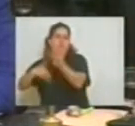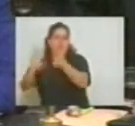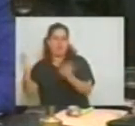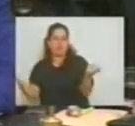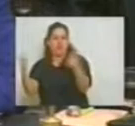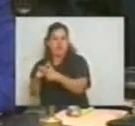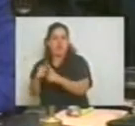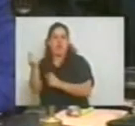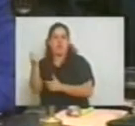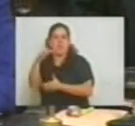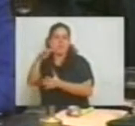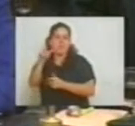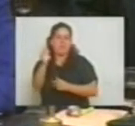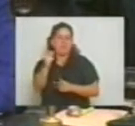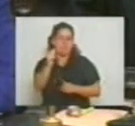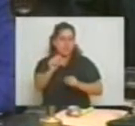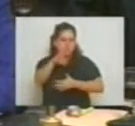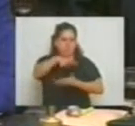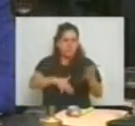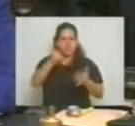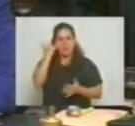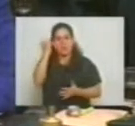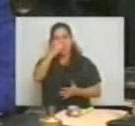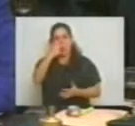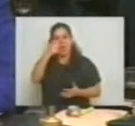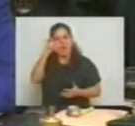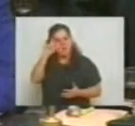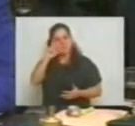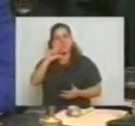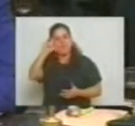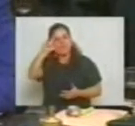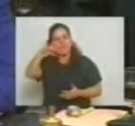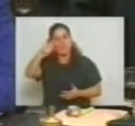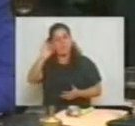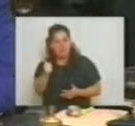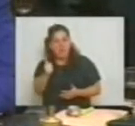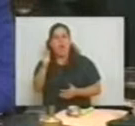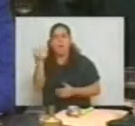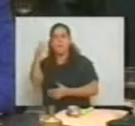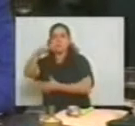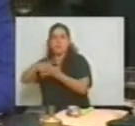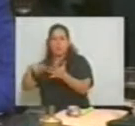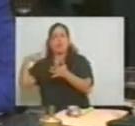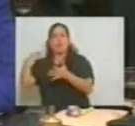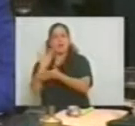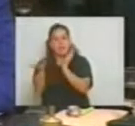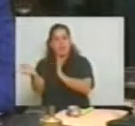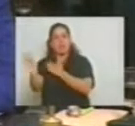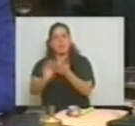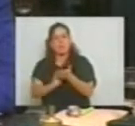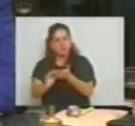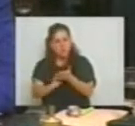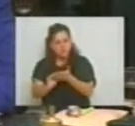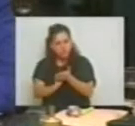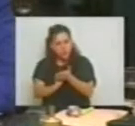los cálculos oficialistas, del 2,8%, una variación de precios del 15,6% y un